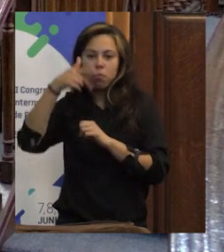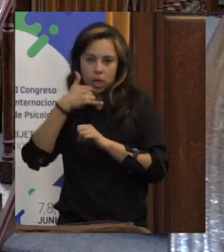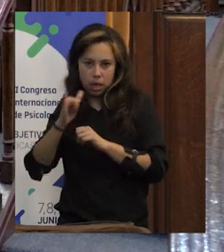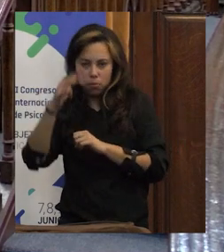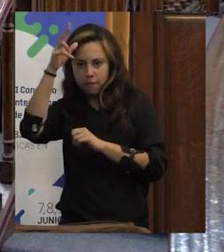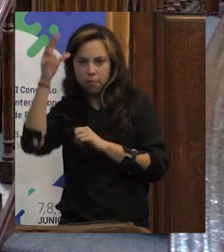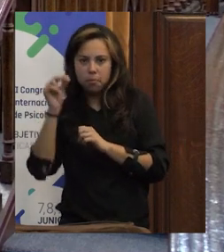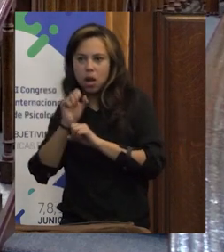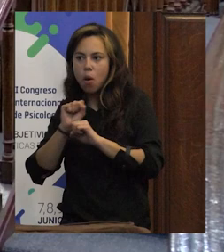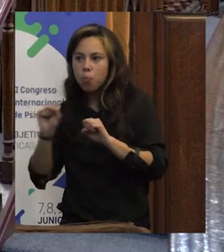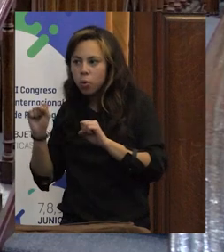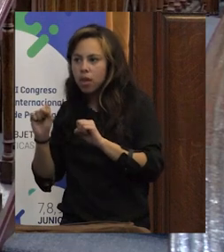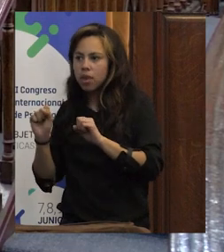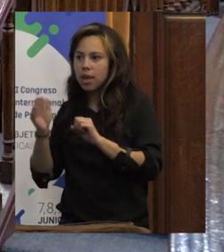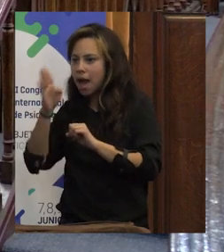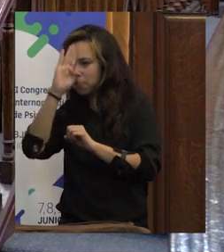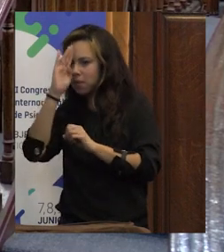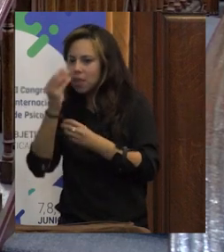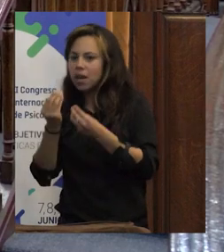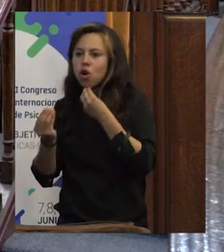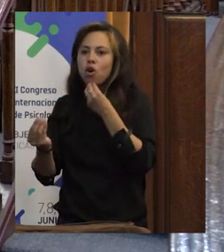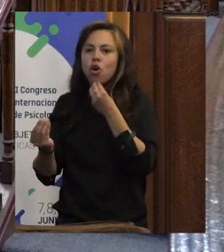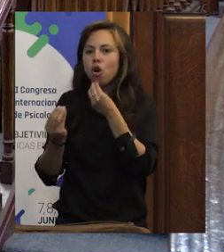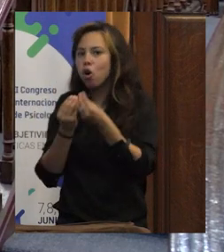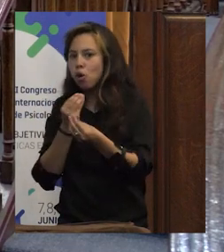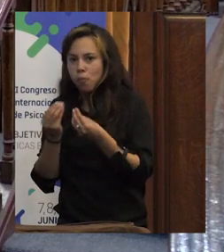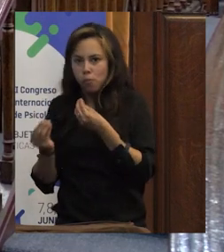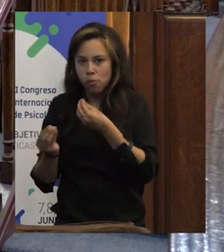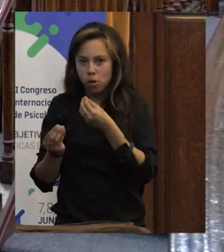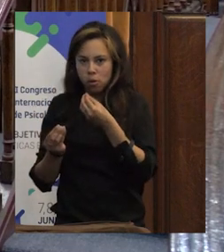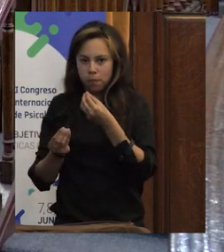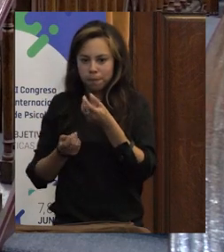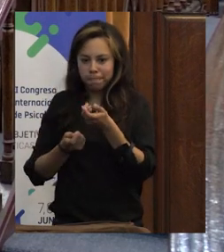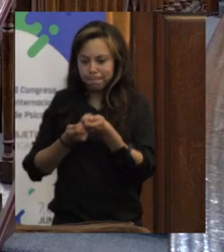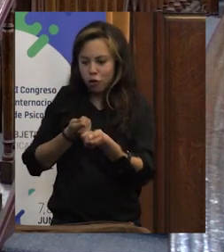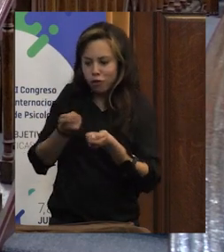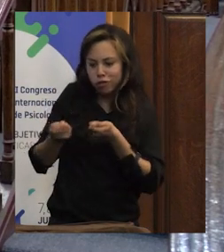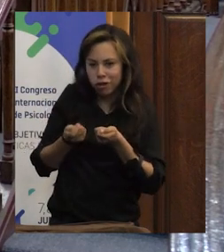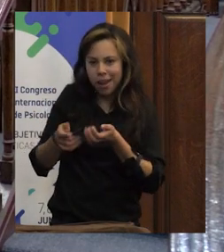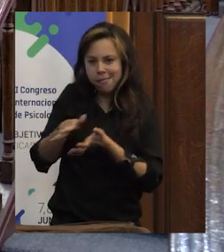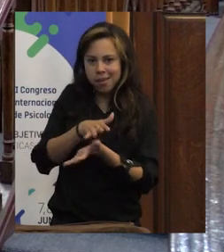quieran directamente la culpa de otro. Sí.